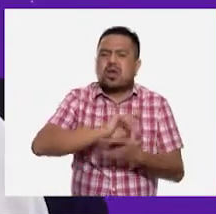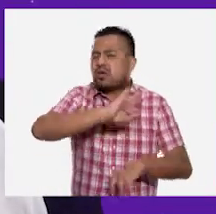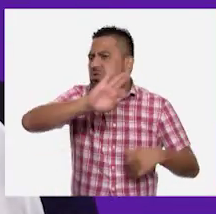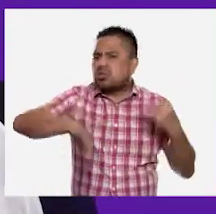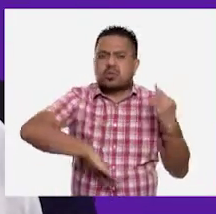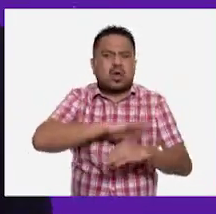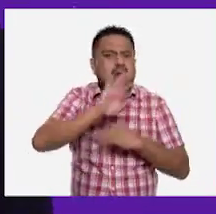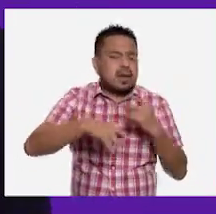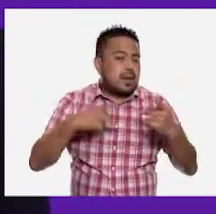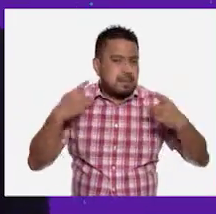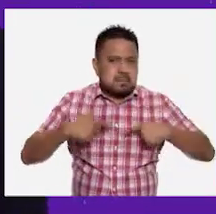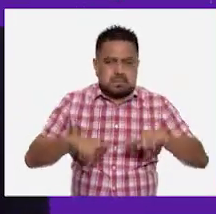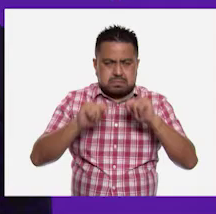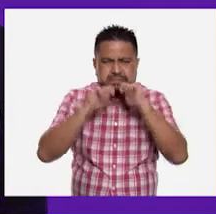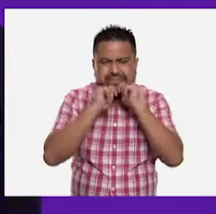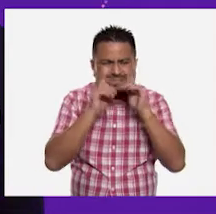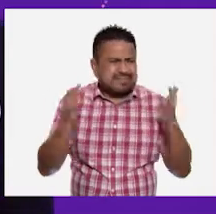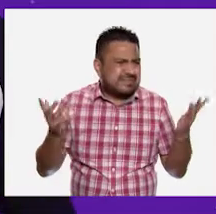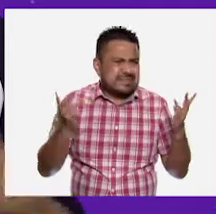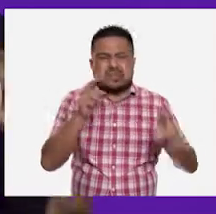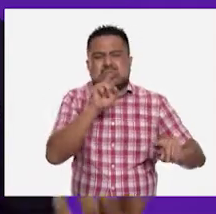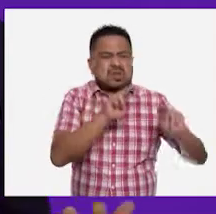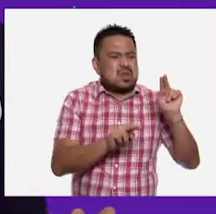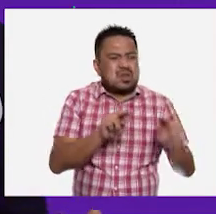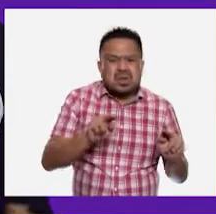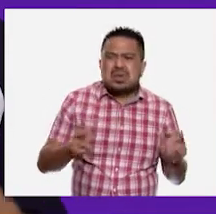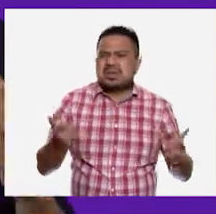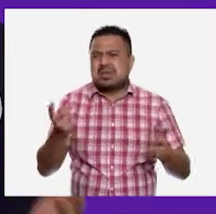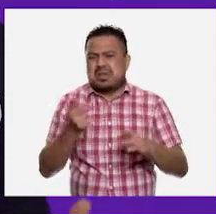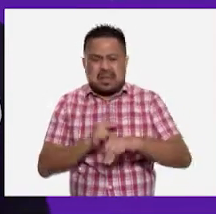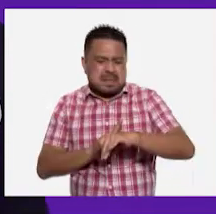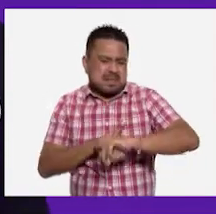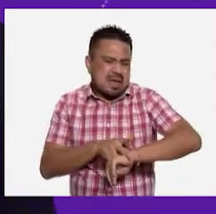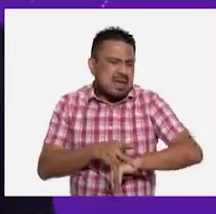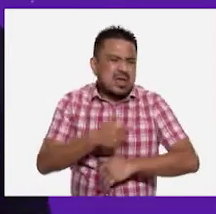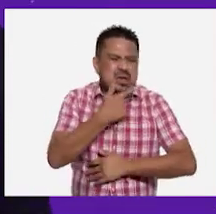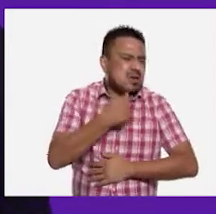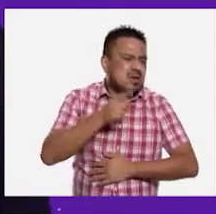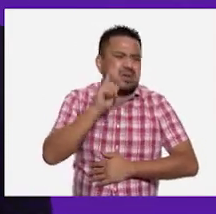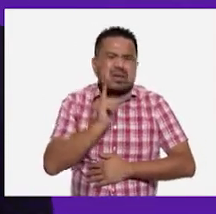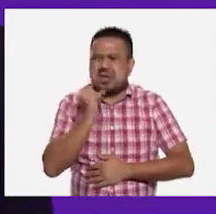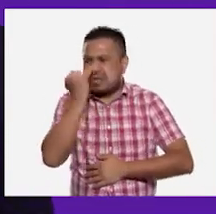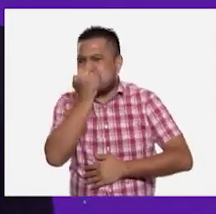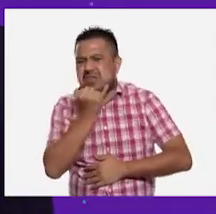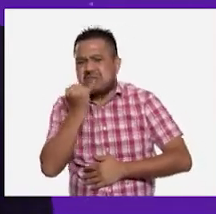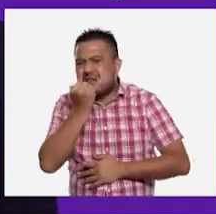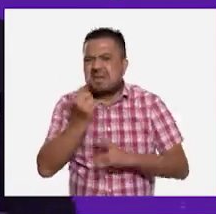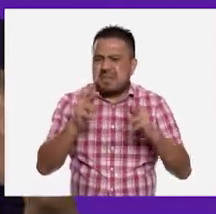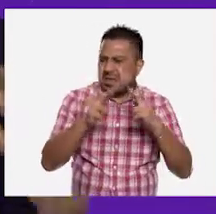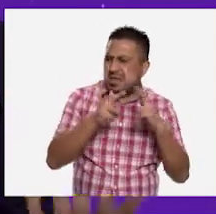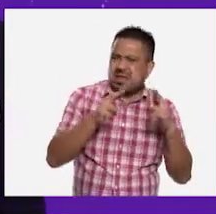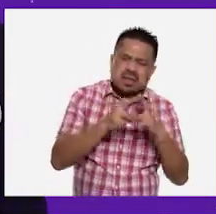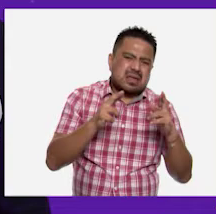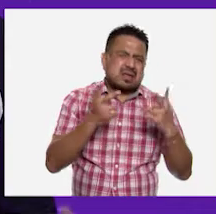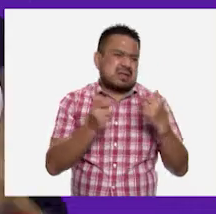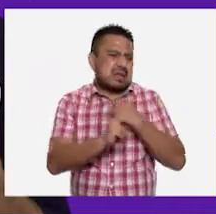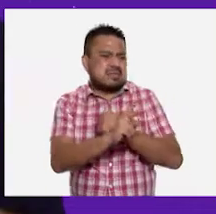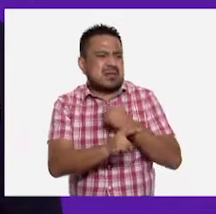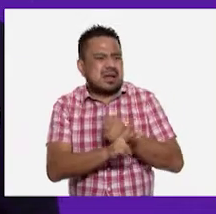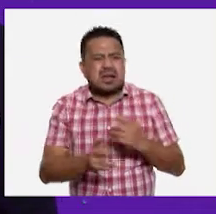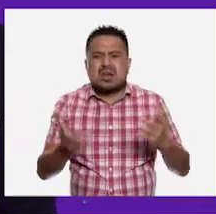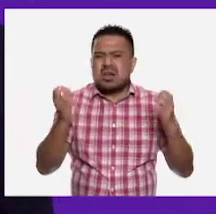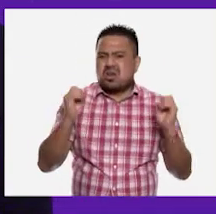las personas, sin importar su etnia, color de piel, sexo, idioma, religión, nacionalidad